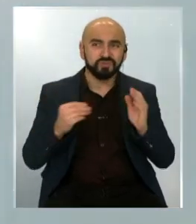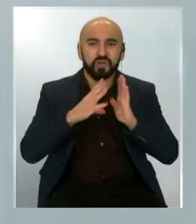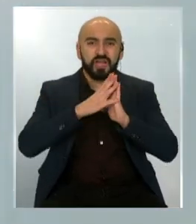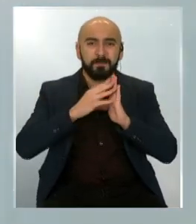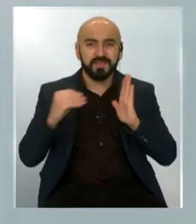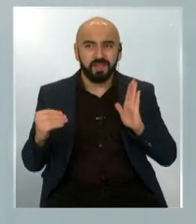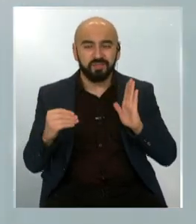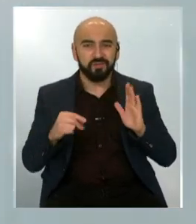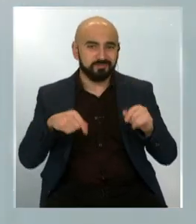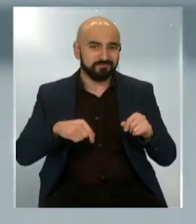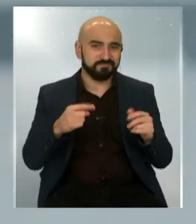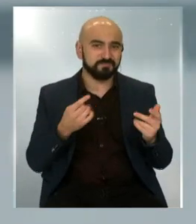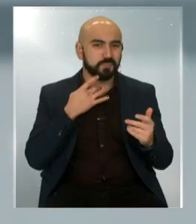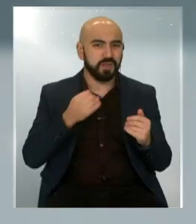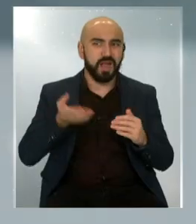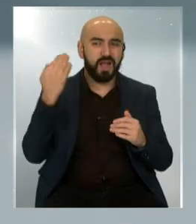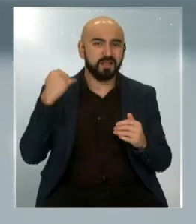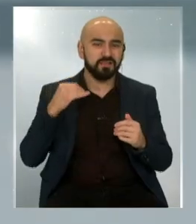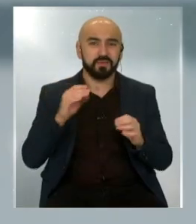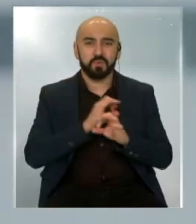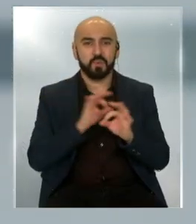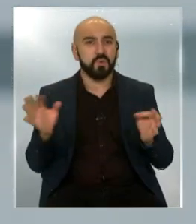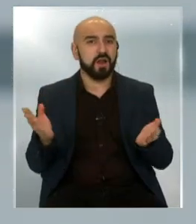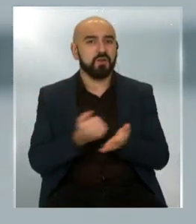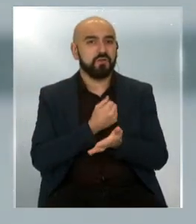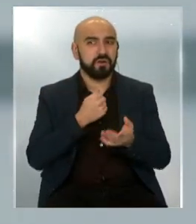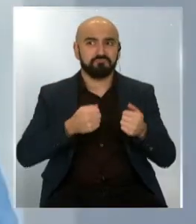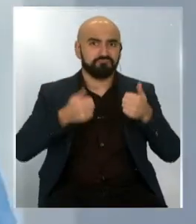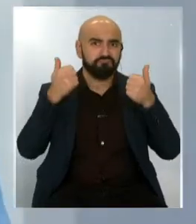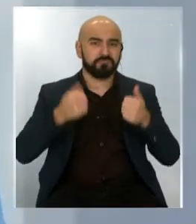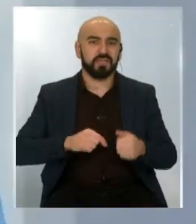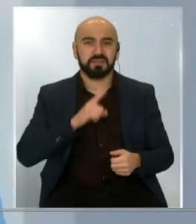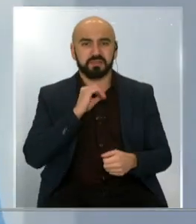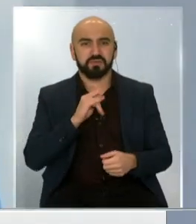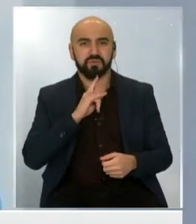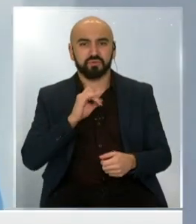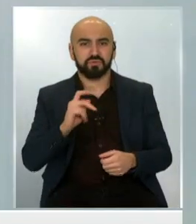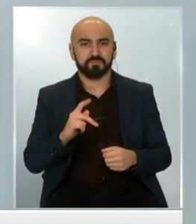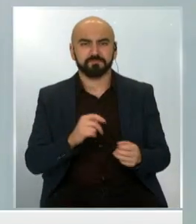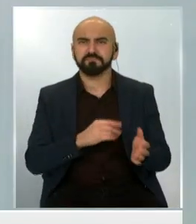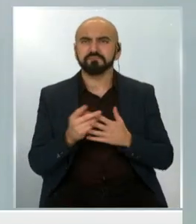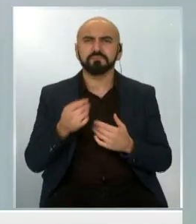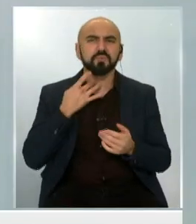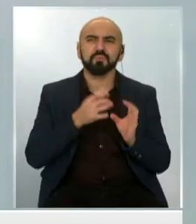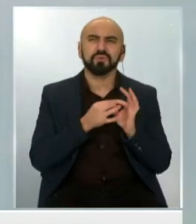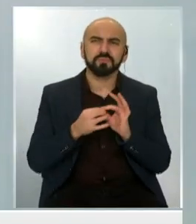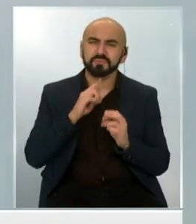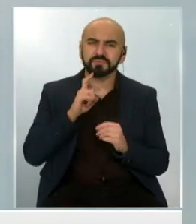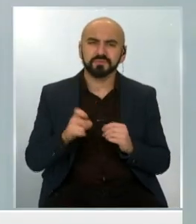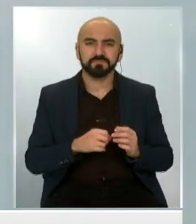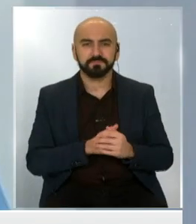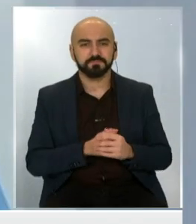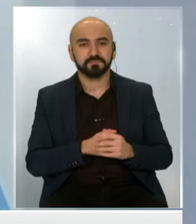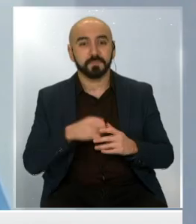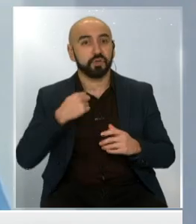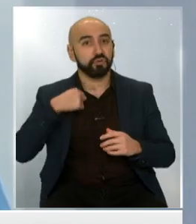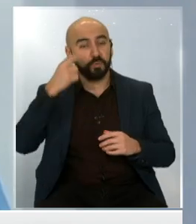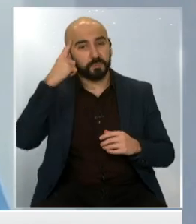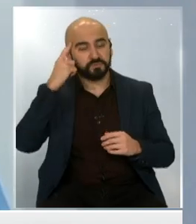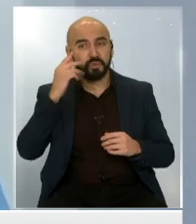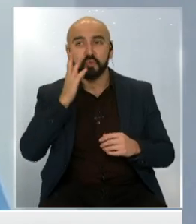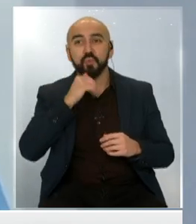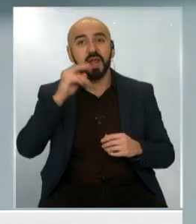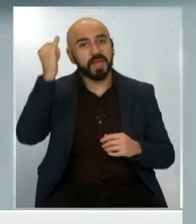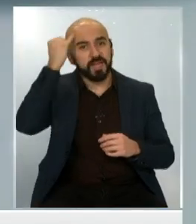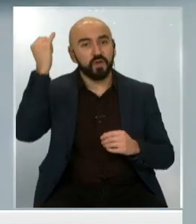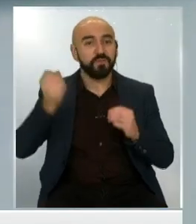entonces, ¿por qué antes nadie ha logrado el éxito de TikTok? ¿Cuál crees que es la razón? Creo que no innovaron para el